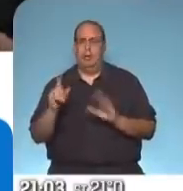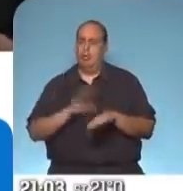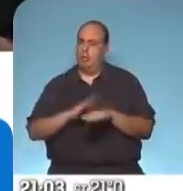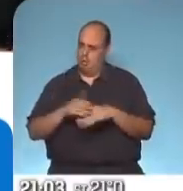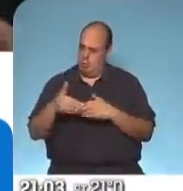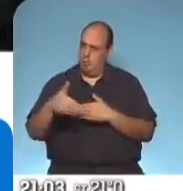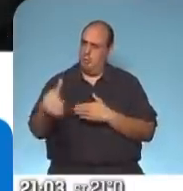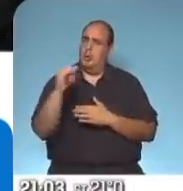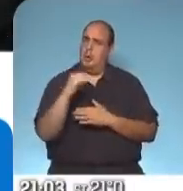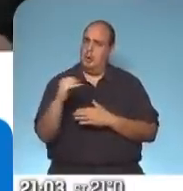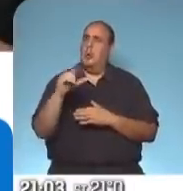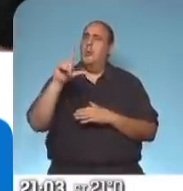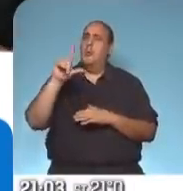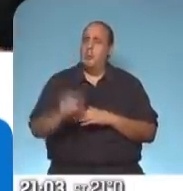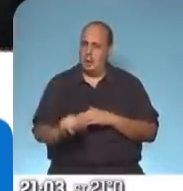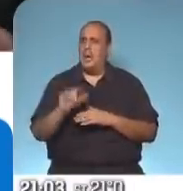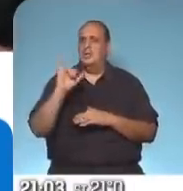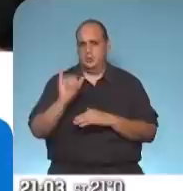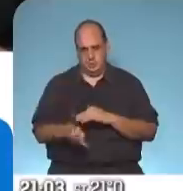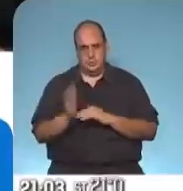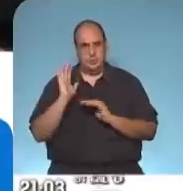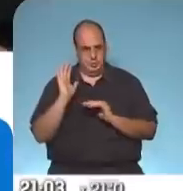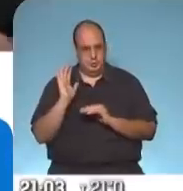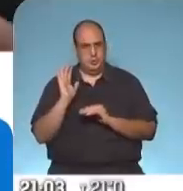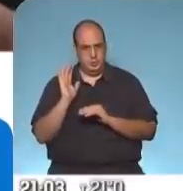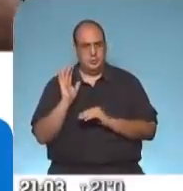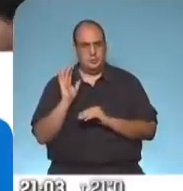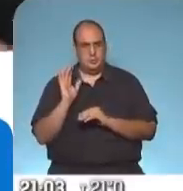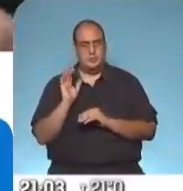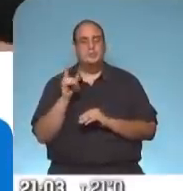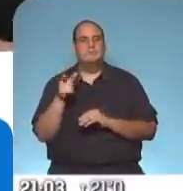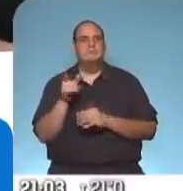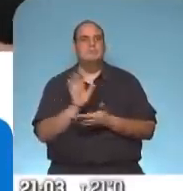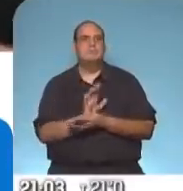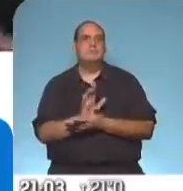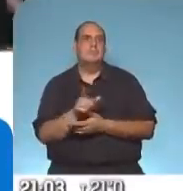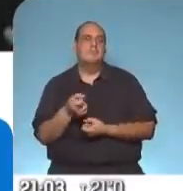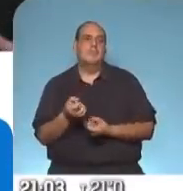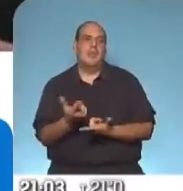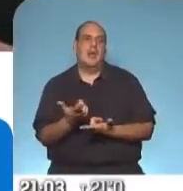tiempo precios bajos del petróleo en general, que va a dificultar